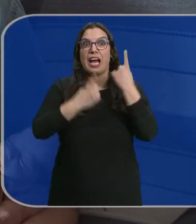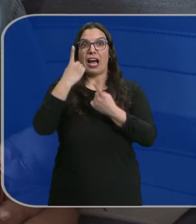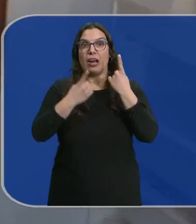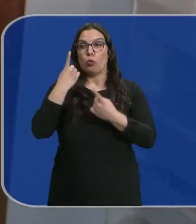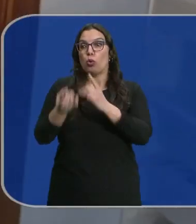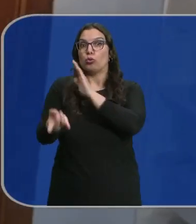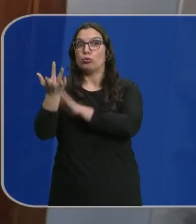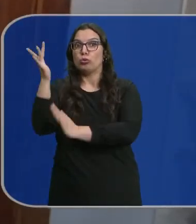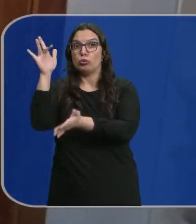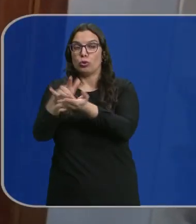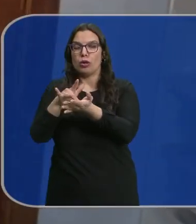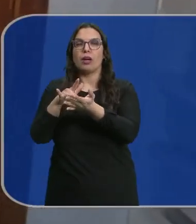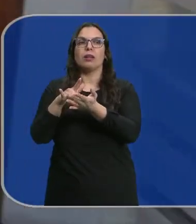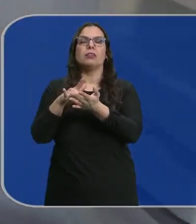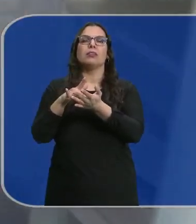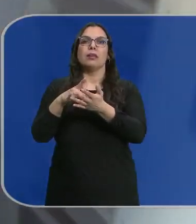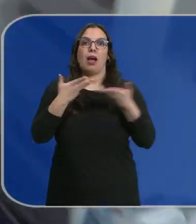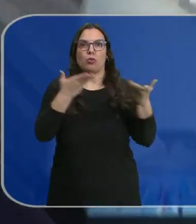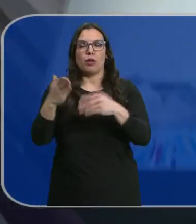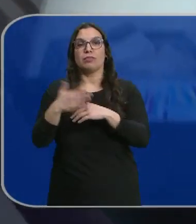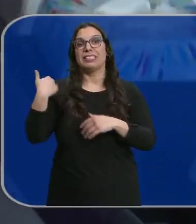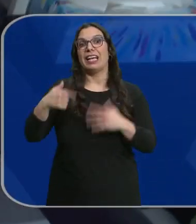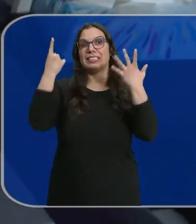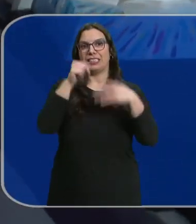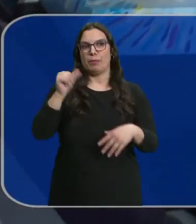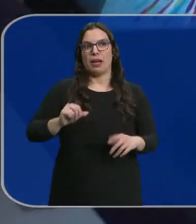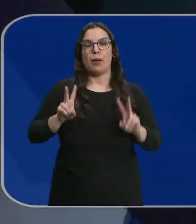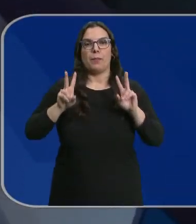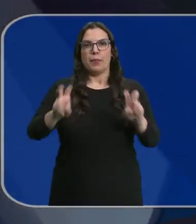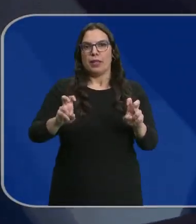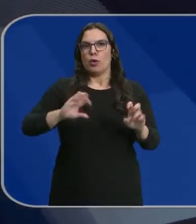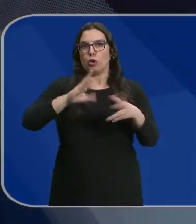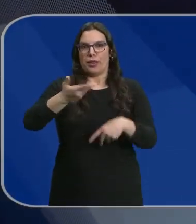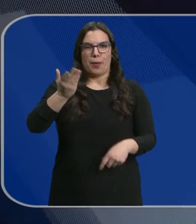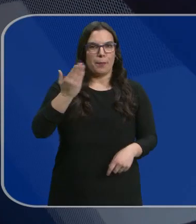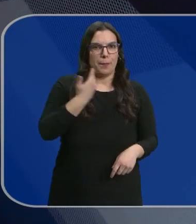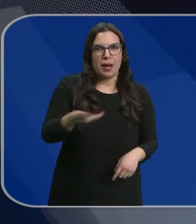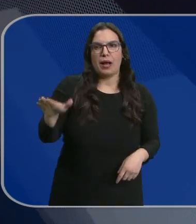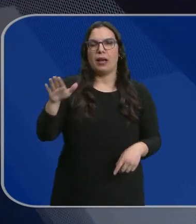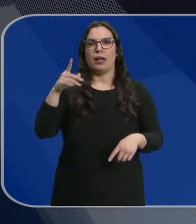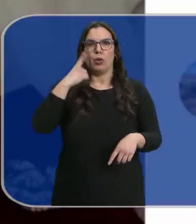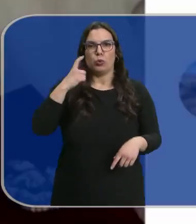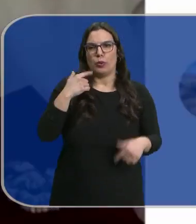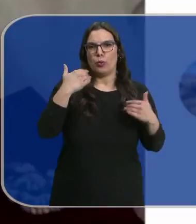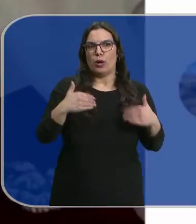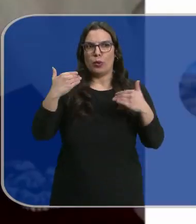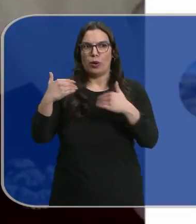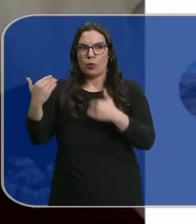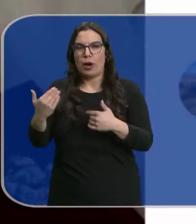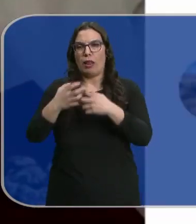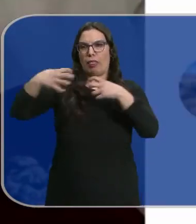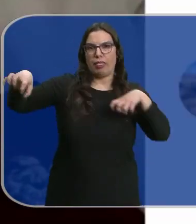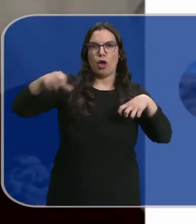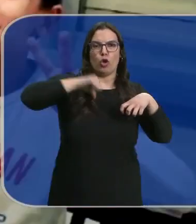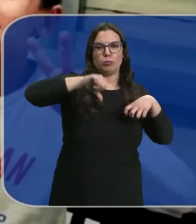ayudar un poco. 6 semanas después ya están en casa, pasados los altibajos de las malas noticias, pasada la loca rutina de tener a media familia en